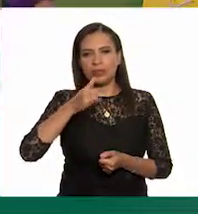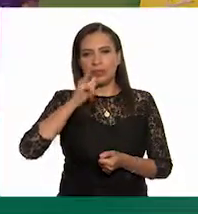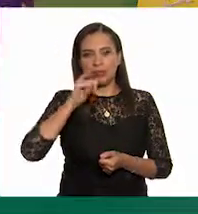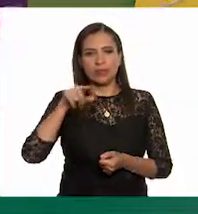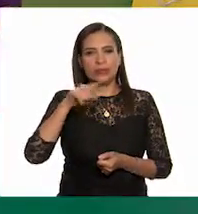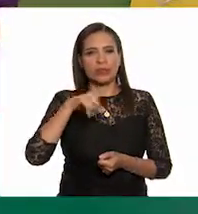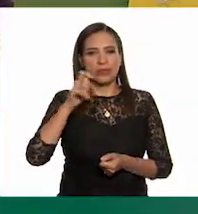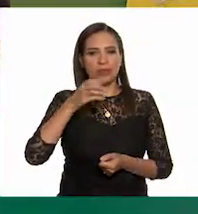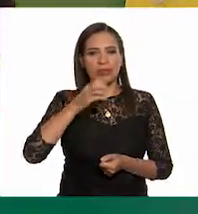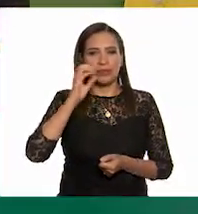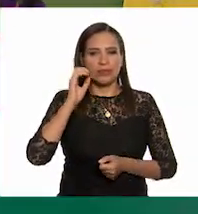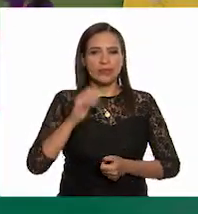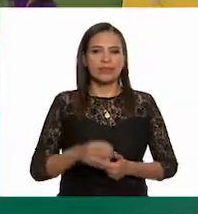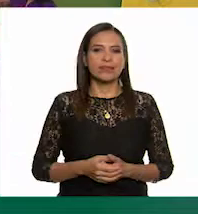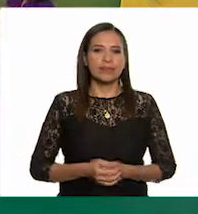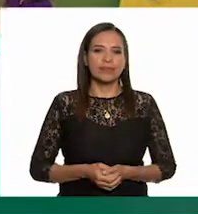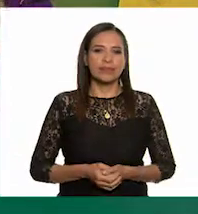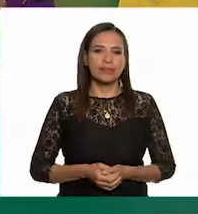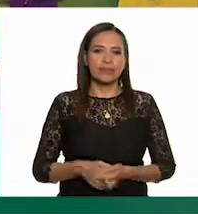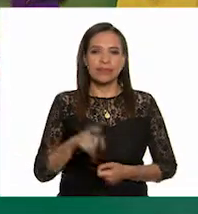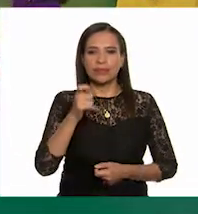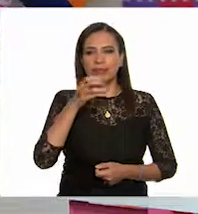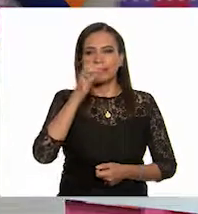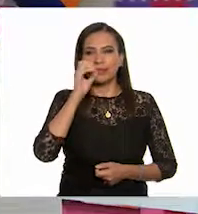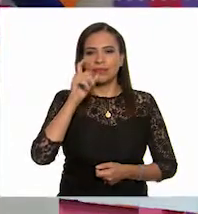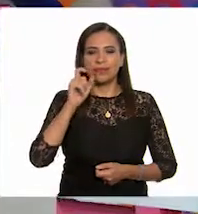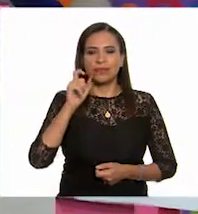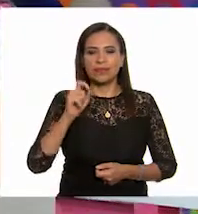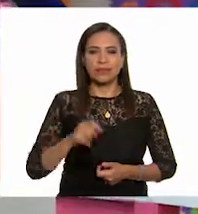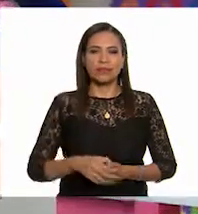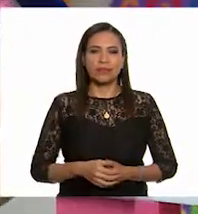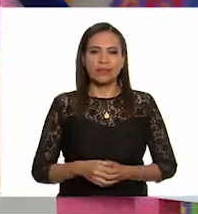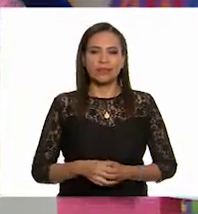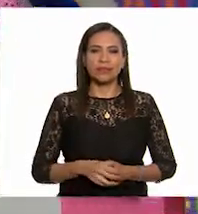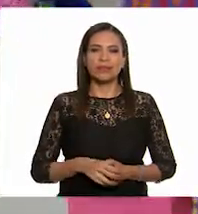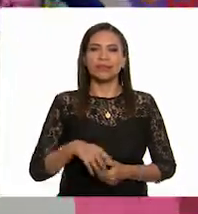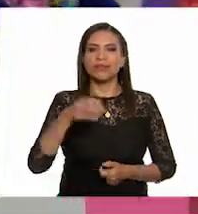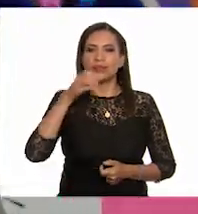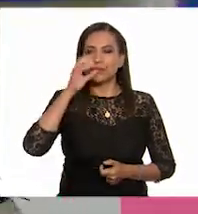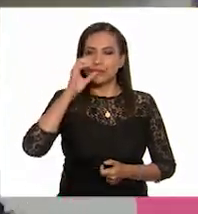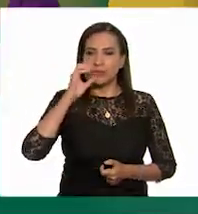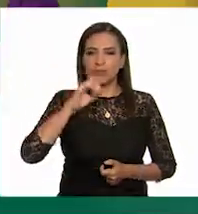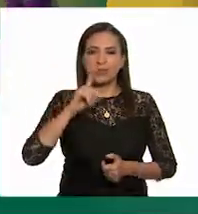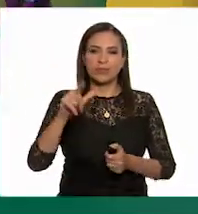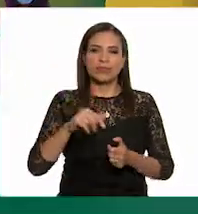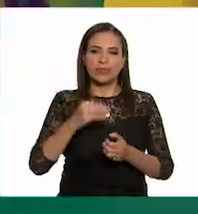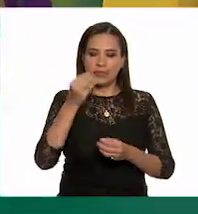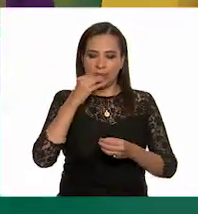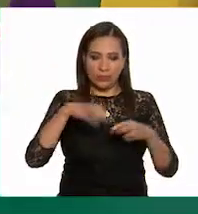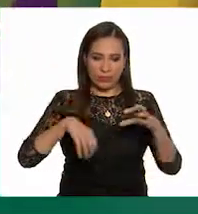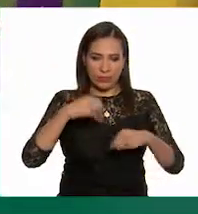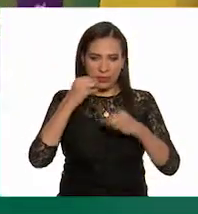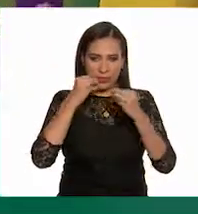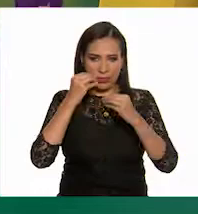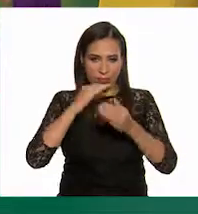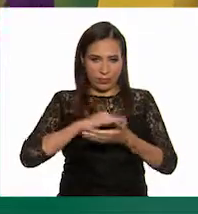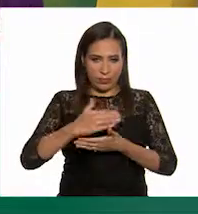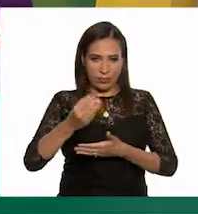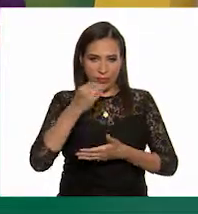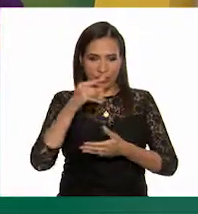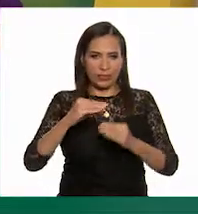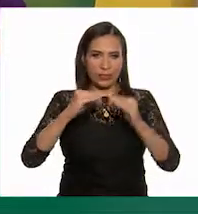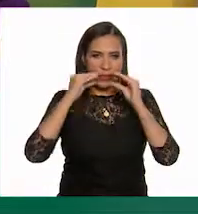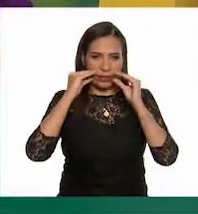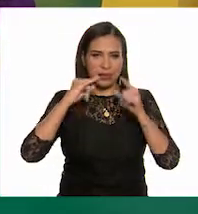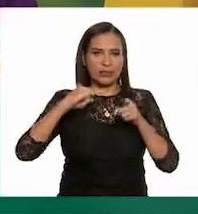Ajá. Saquen su agua. Ajá. Tomen agua. Y bebamos. Saquen su almuerzo. Saquen el